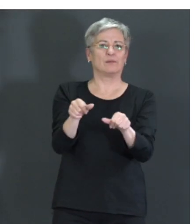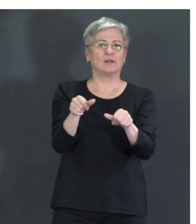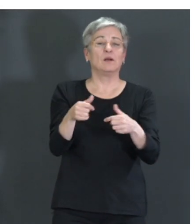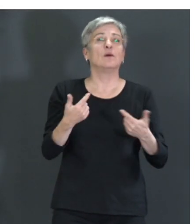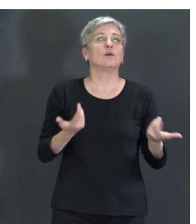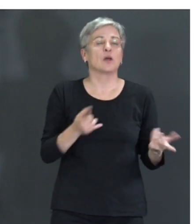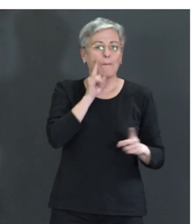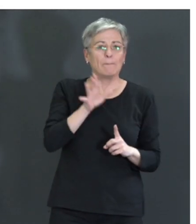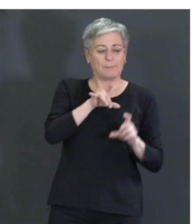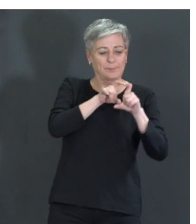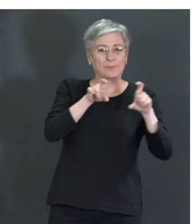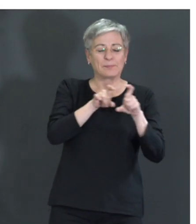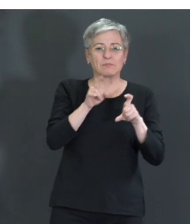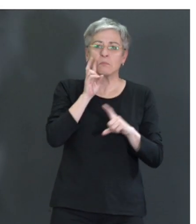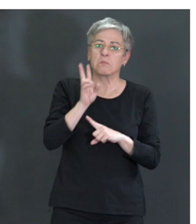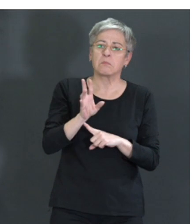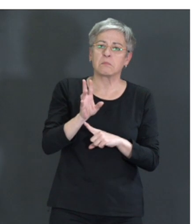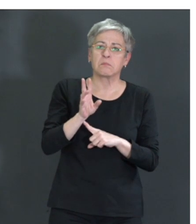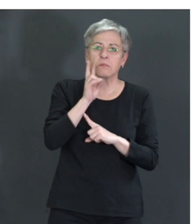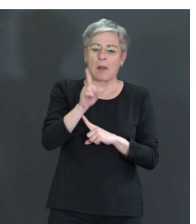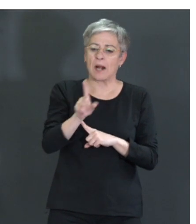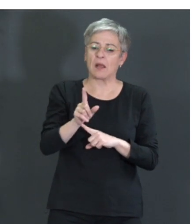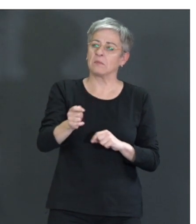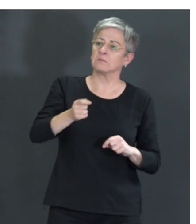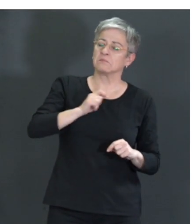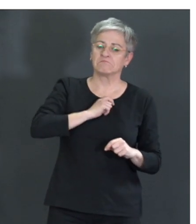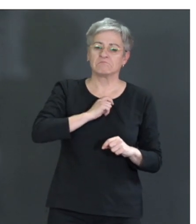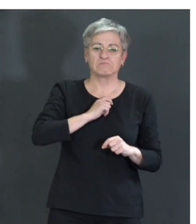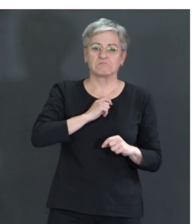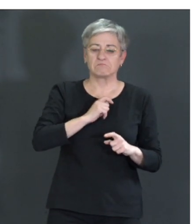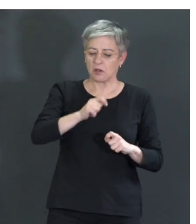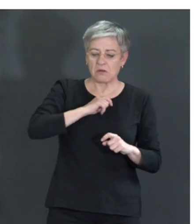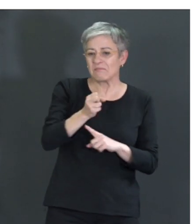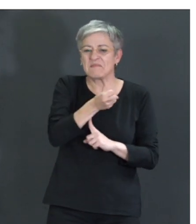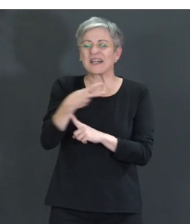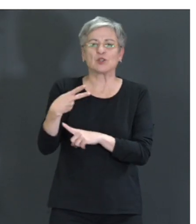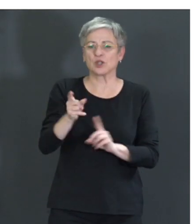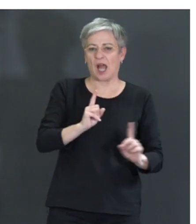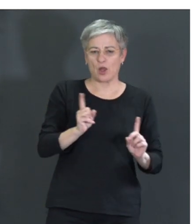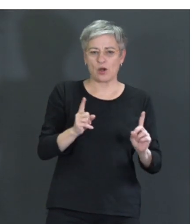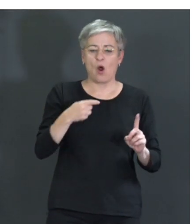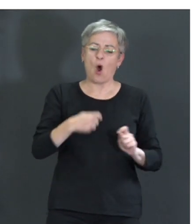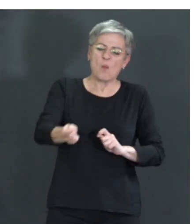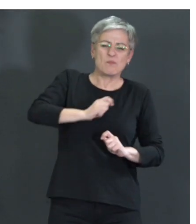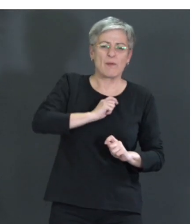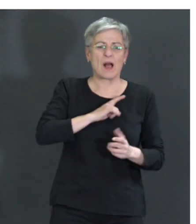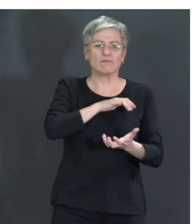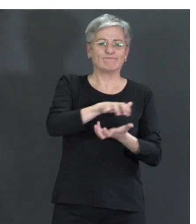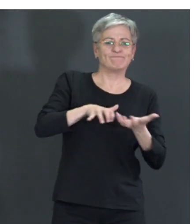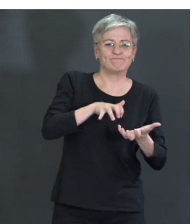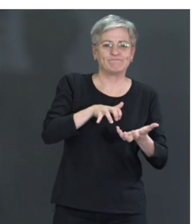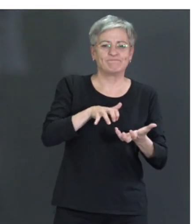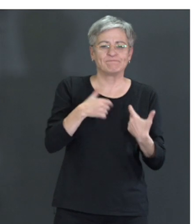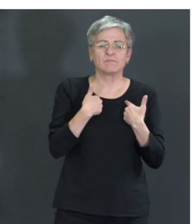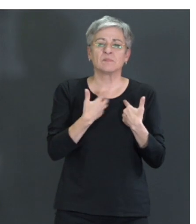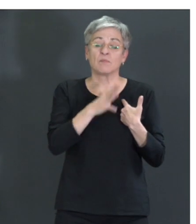nos parece que no nos va a dar resultado, ¿no? O que nos va a crear un conflicto, ¿no? Por eso